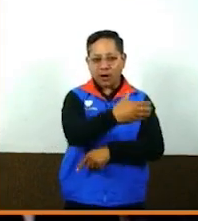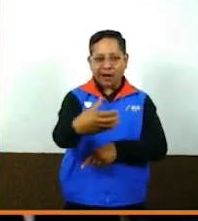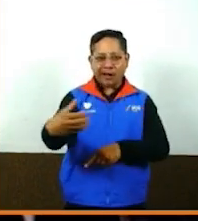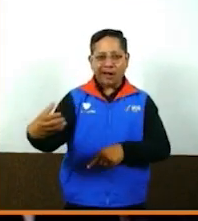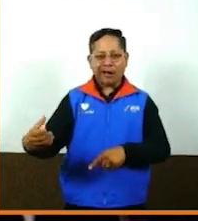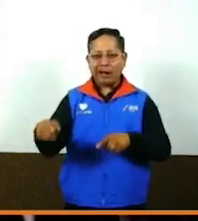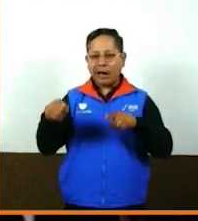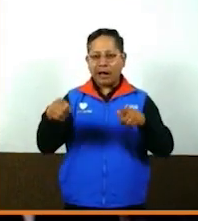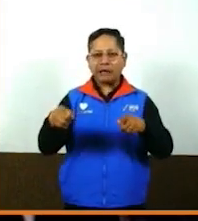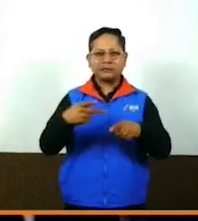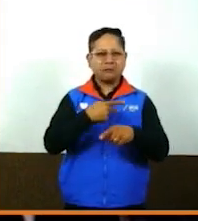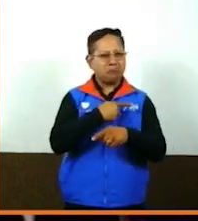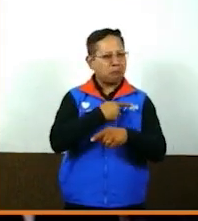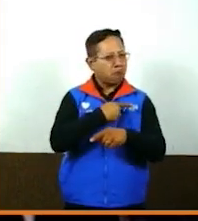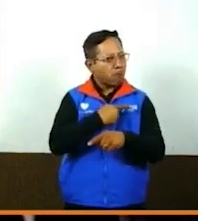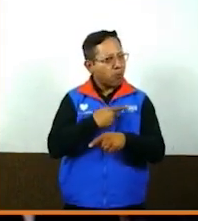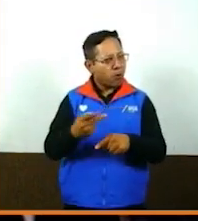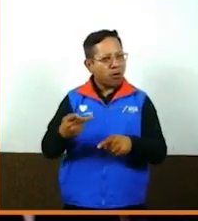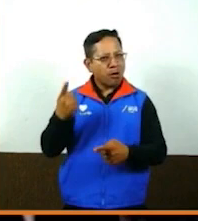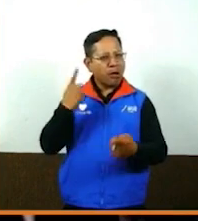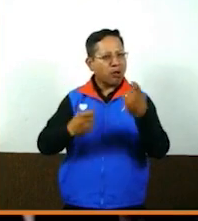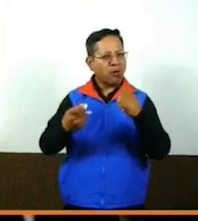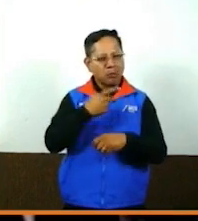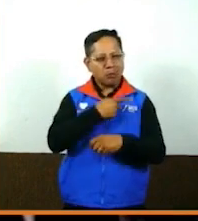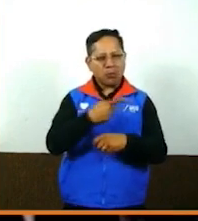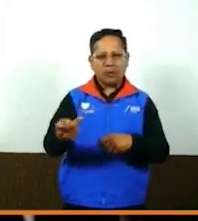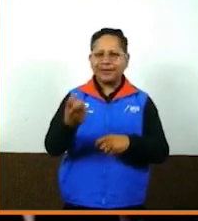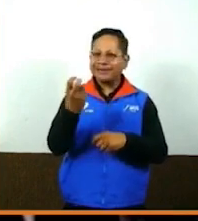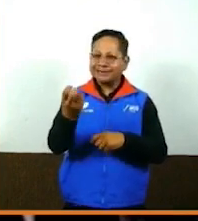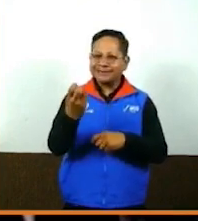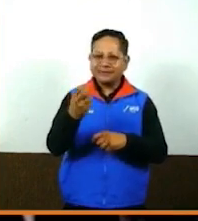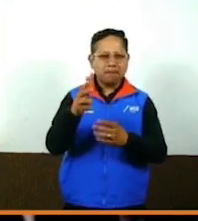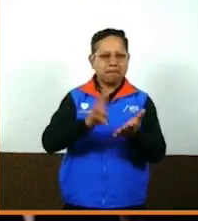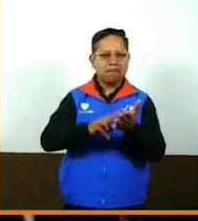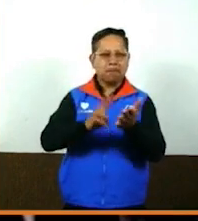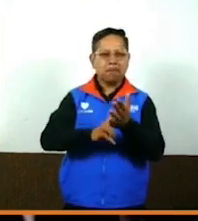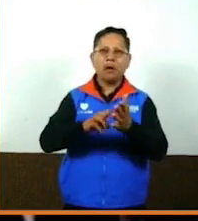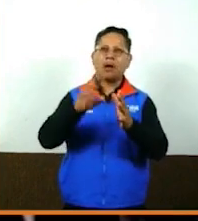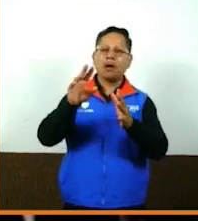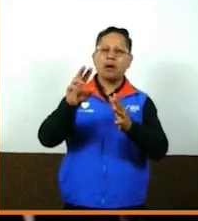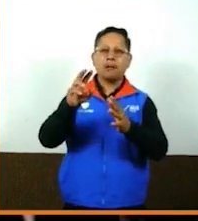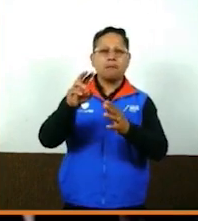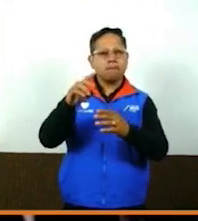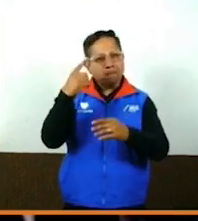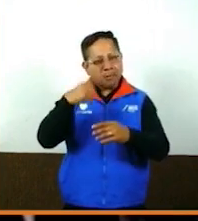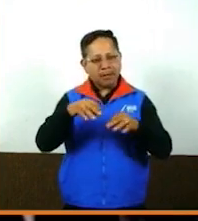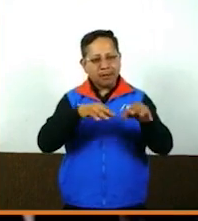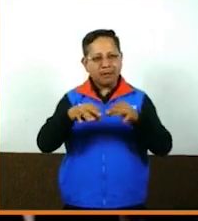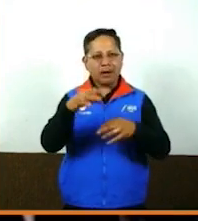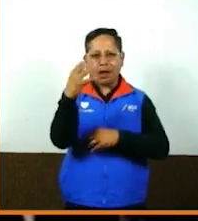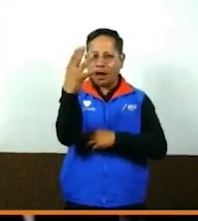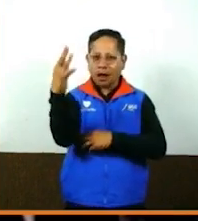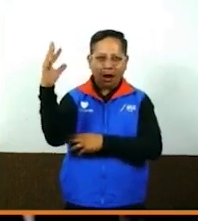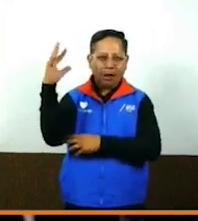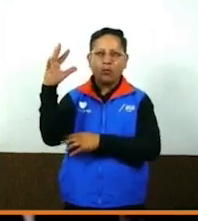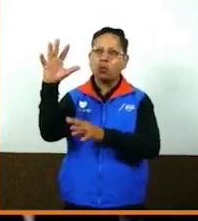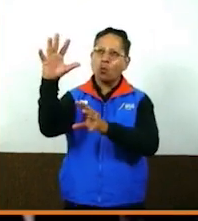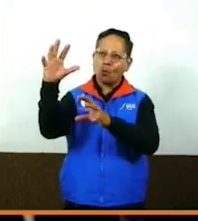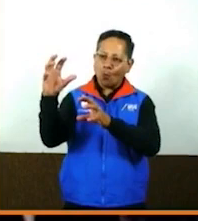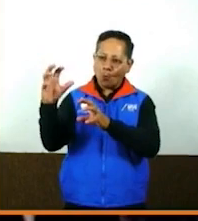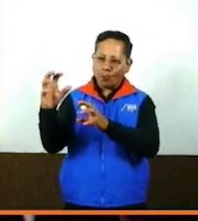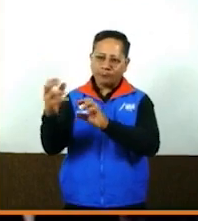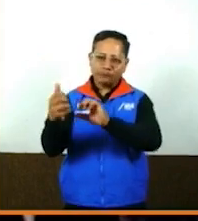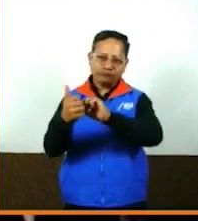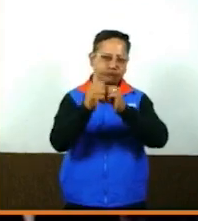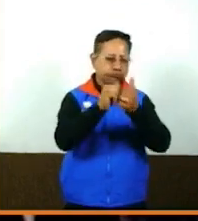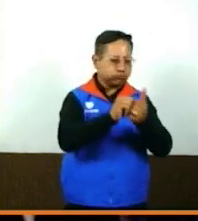en una precariedad, muchos de ellos, absorban ese valor. Y no estamos promoviendo